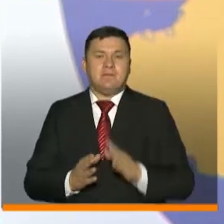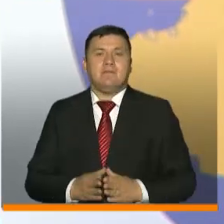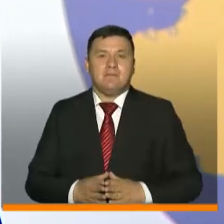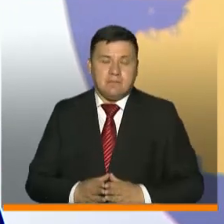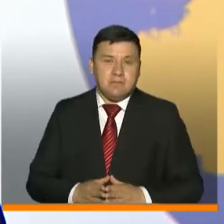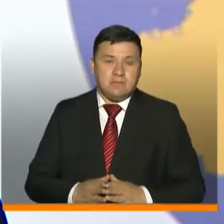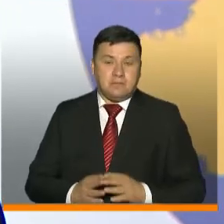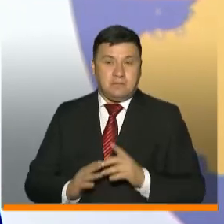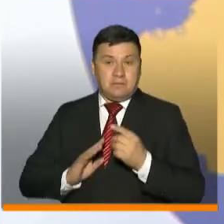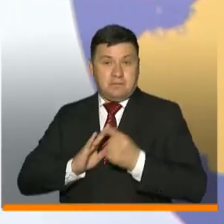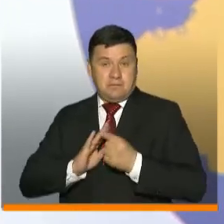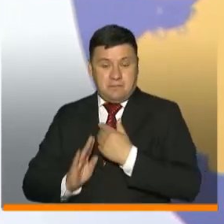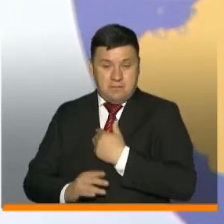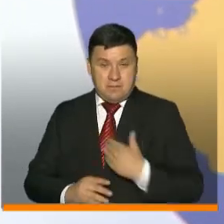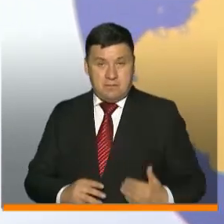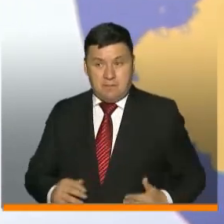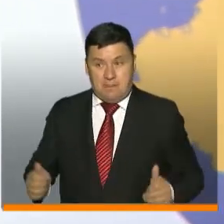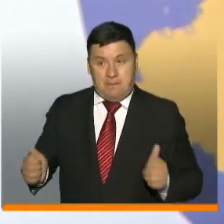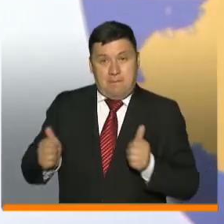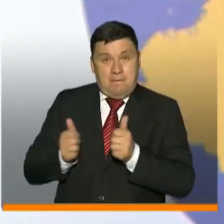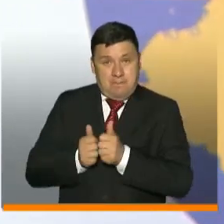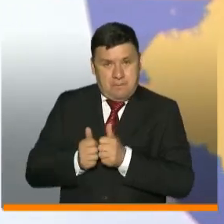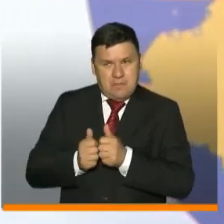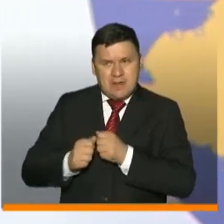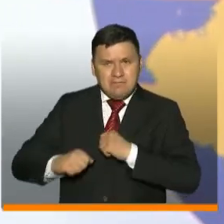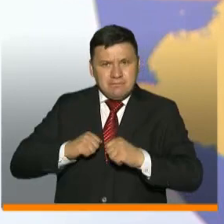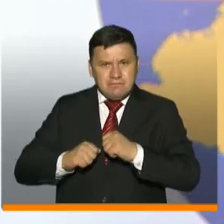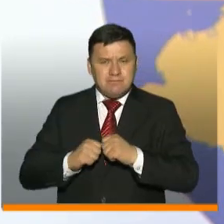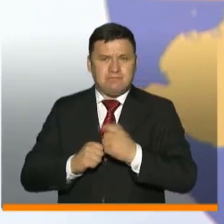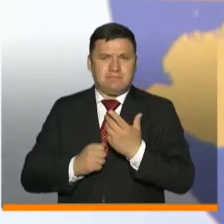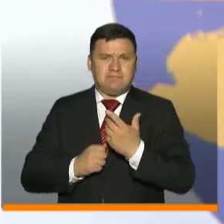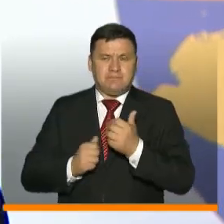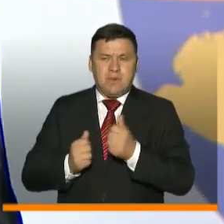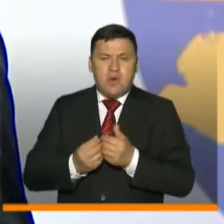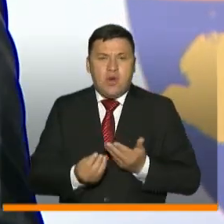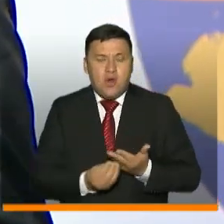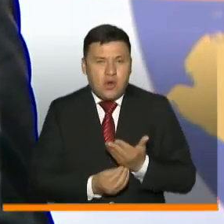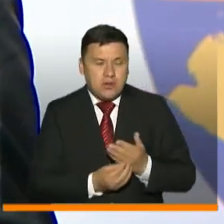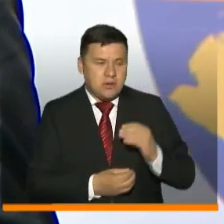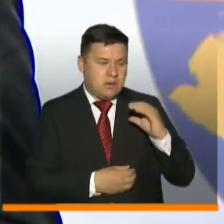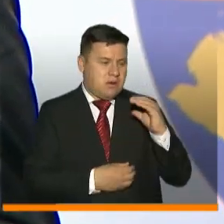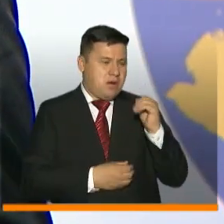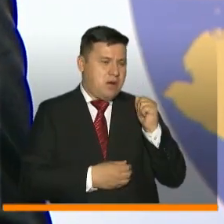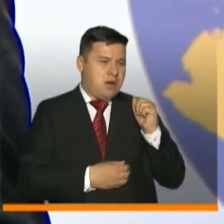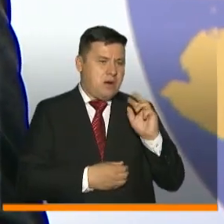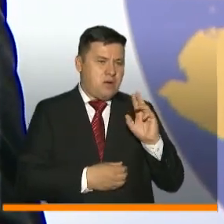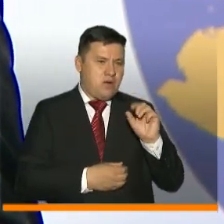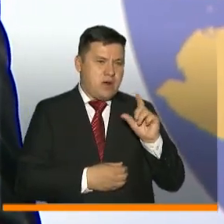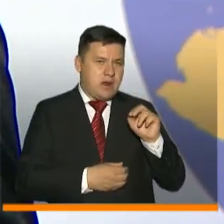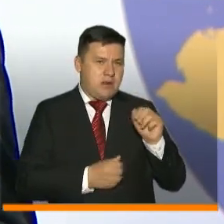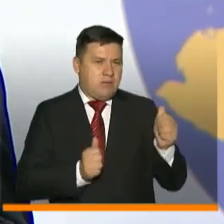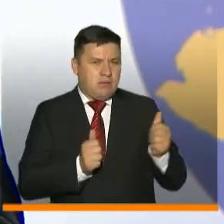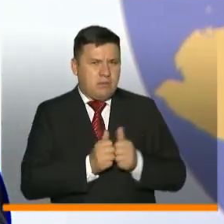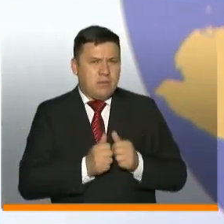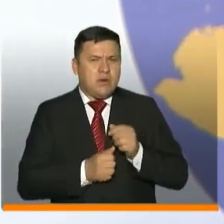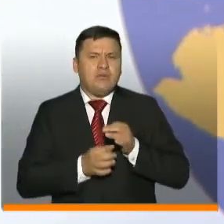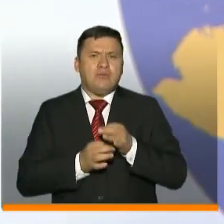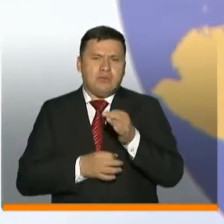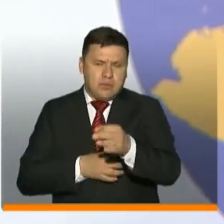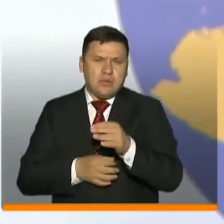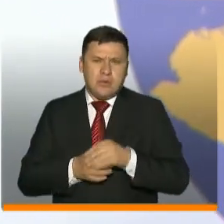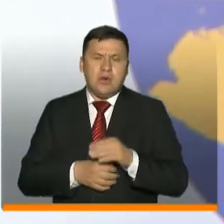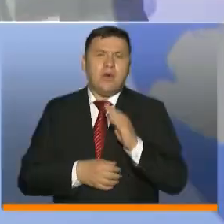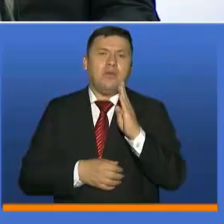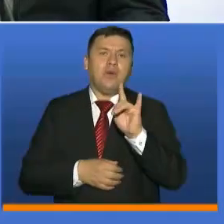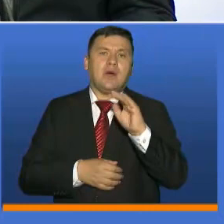Y cuando la primera dama, junto con el maestro Yuri Buenaventura, con nuestra consejera Carolina Salgado, estuvo en La Bocana, identificaron